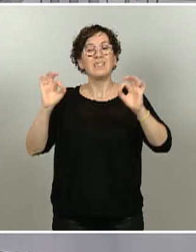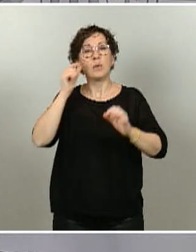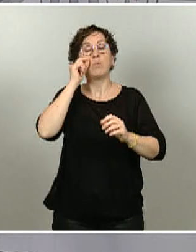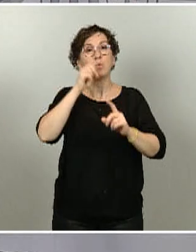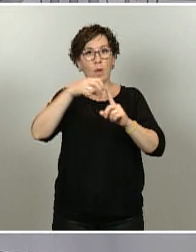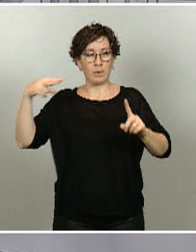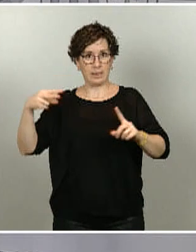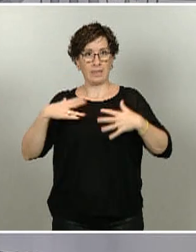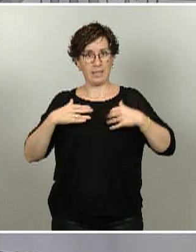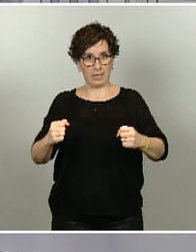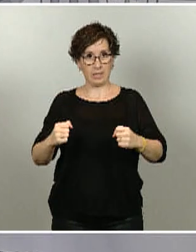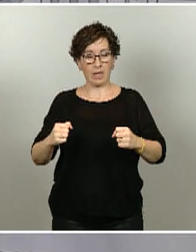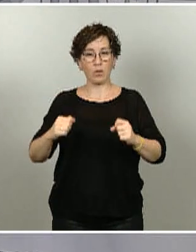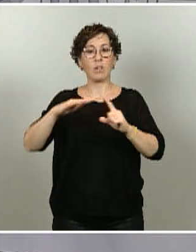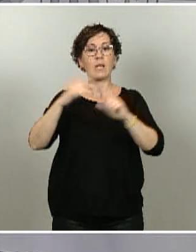por zonas.